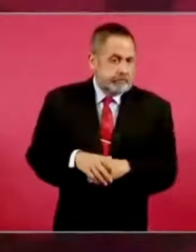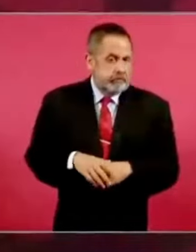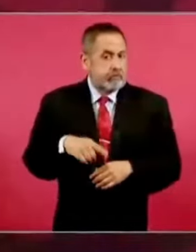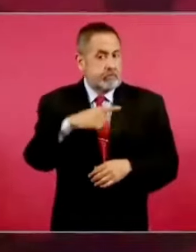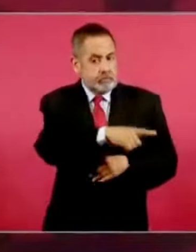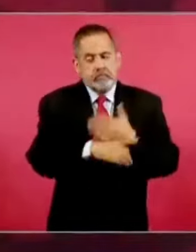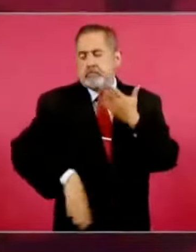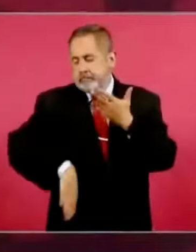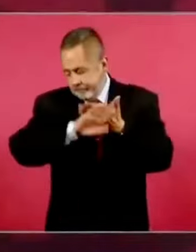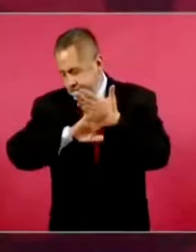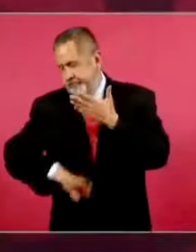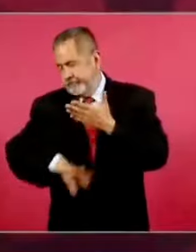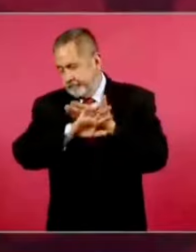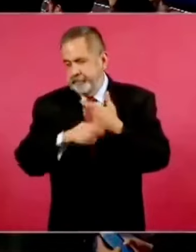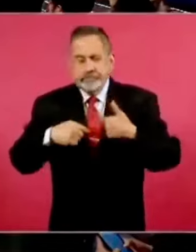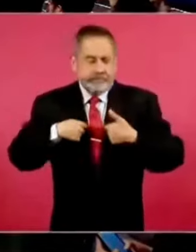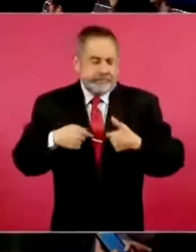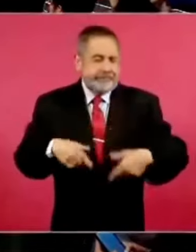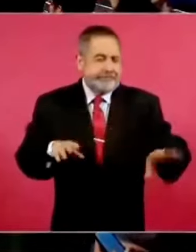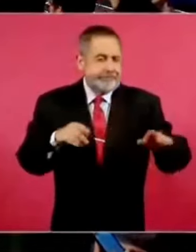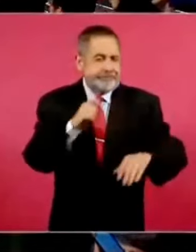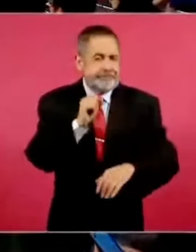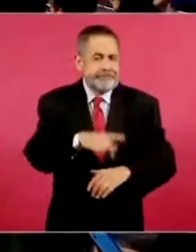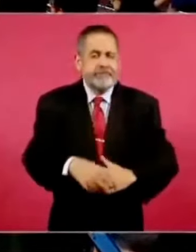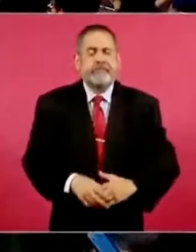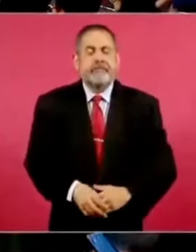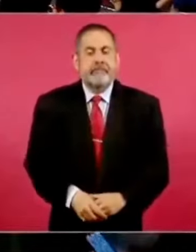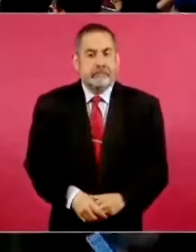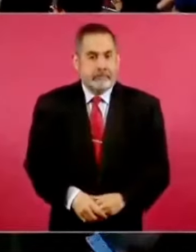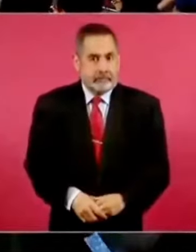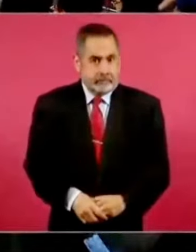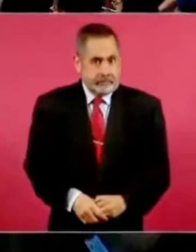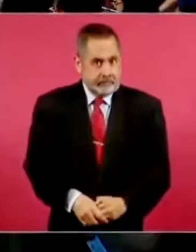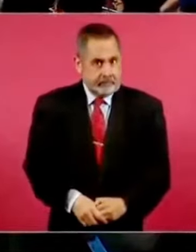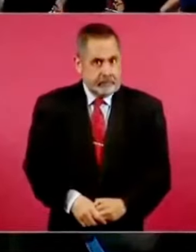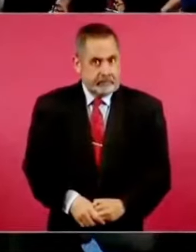abiertamente en contra de nosotros.